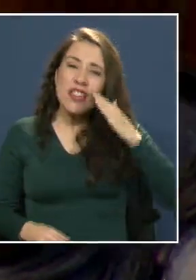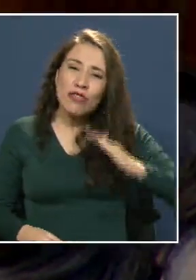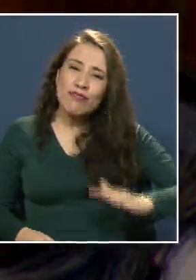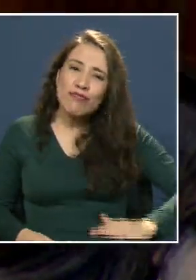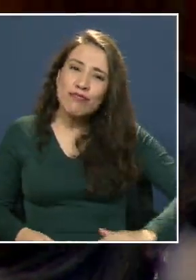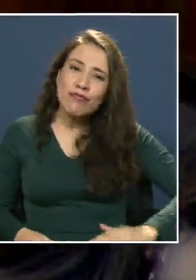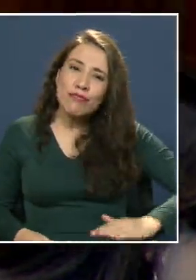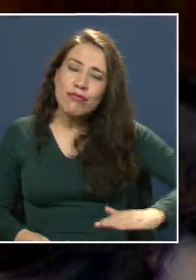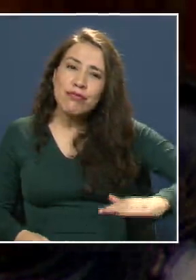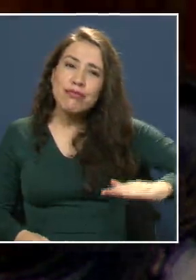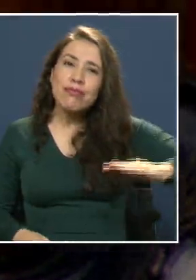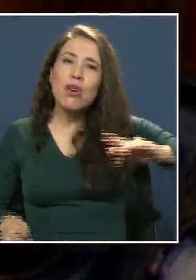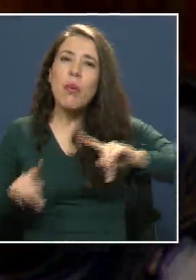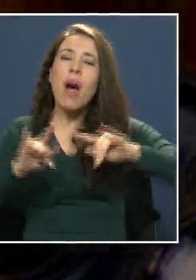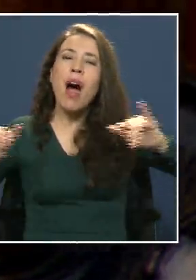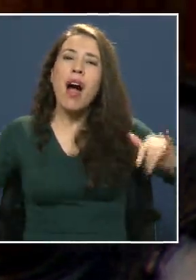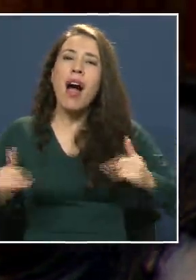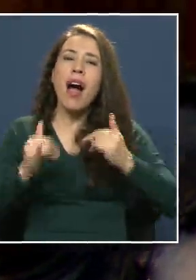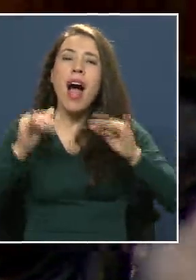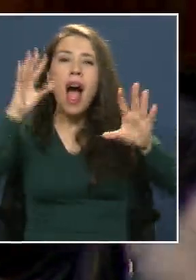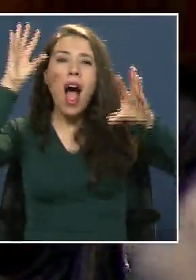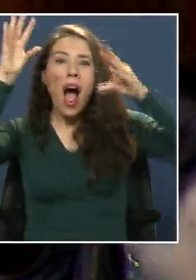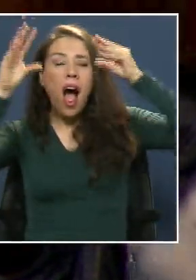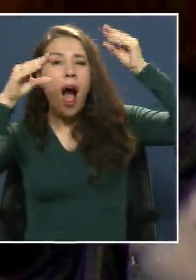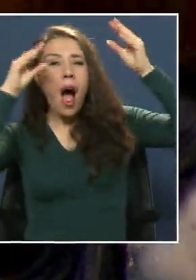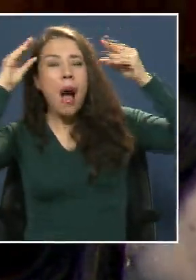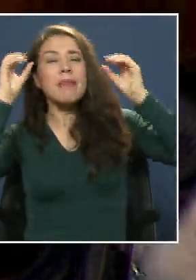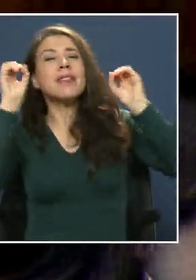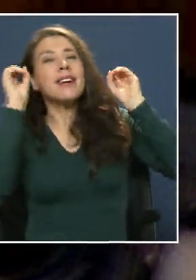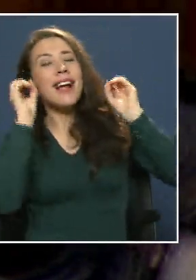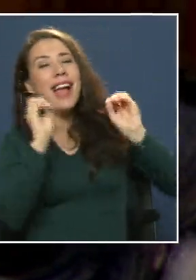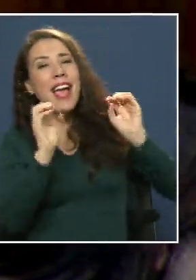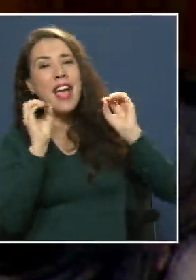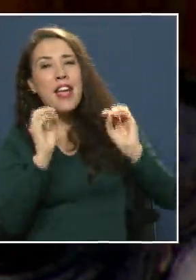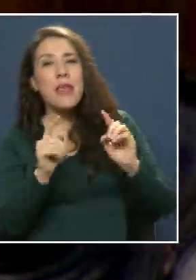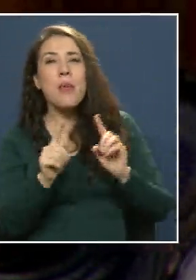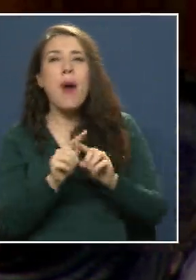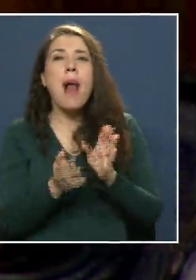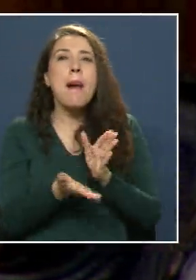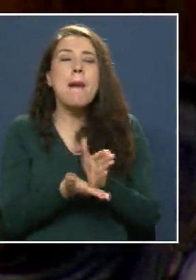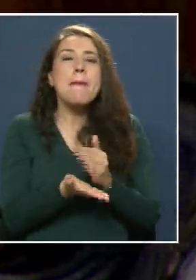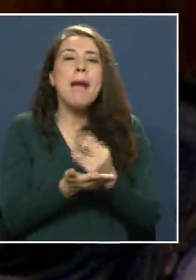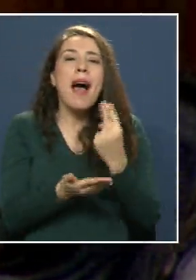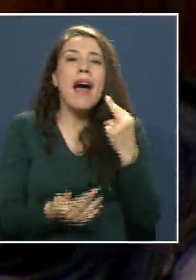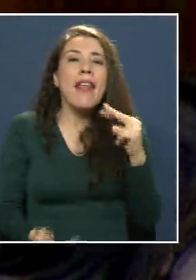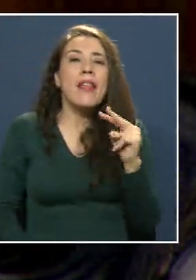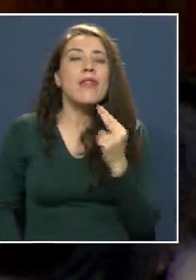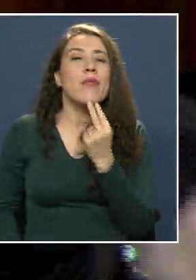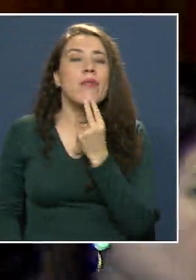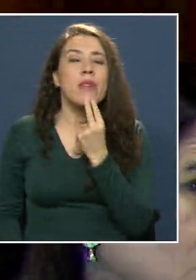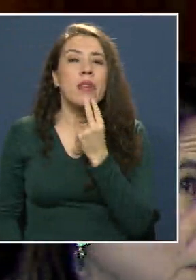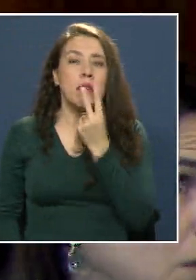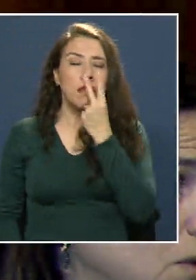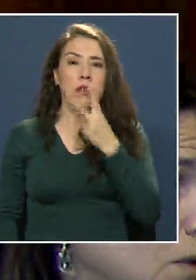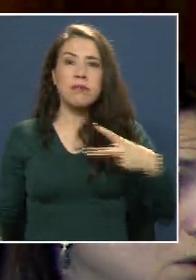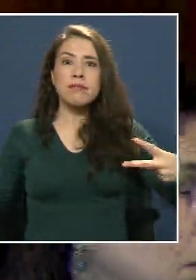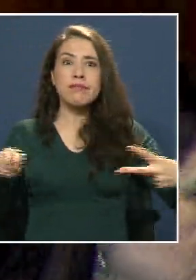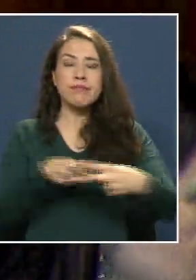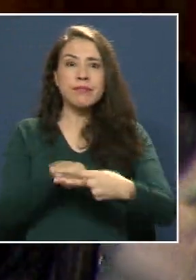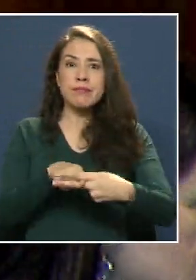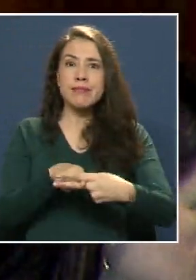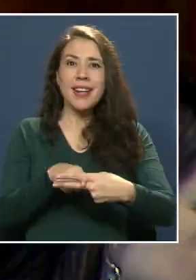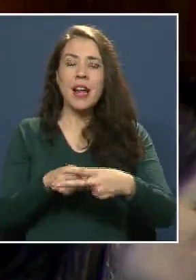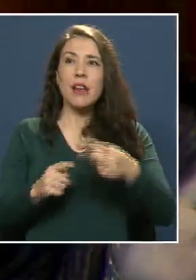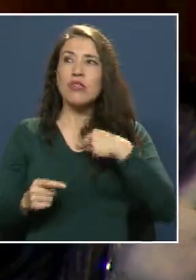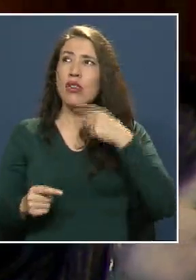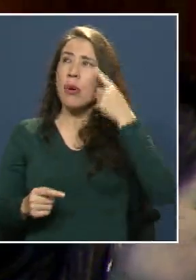desarrollen, jueguen, aprendan, se eduquen, hagan su plan de vida, se ve alterada por actos que